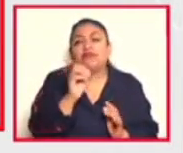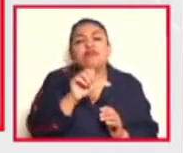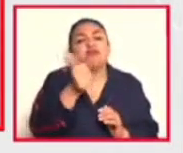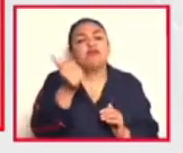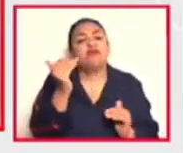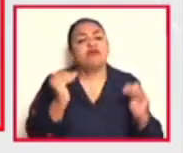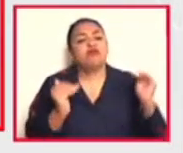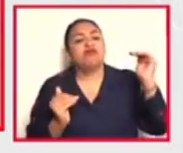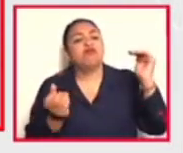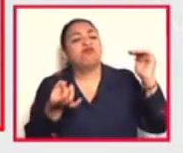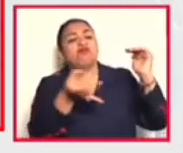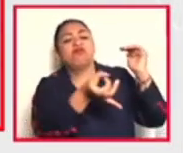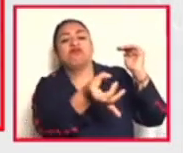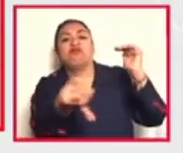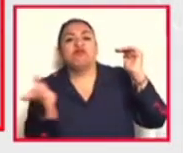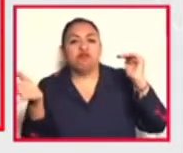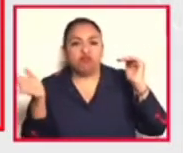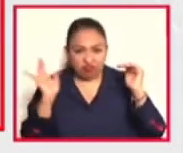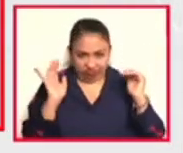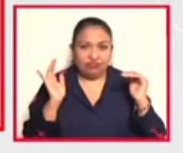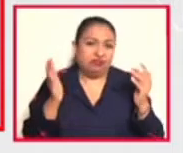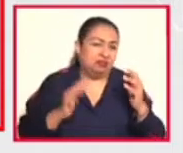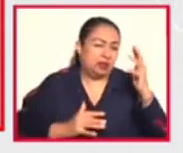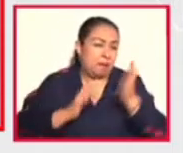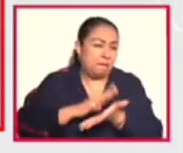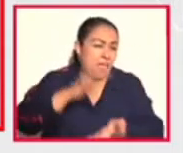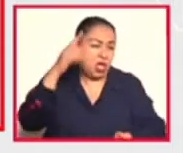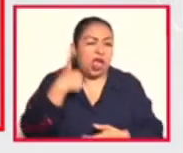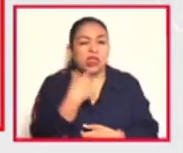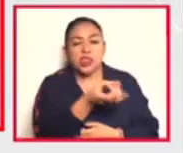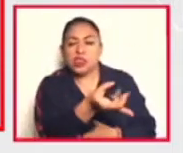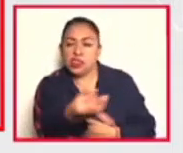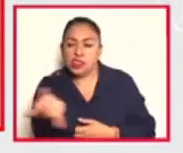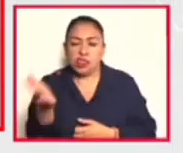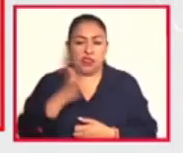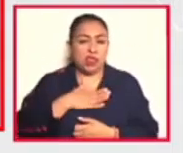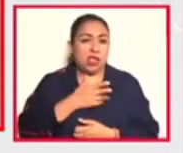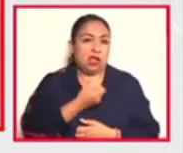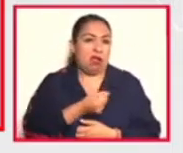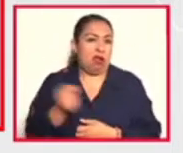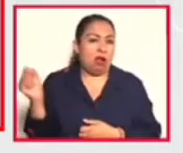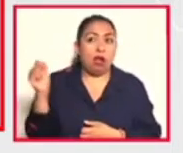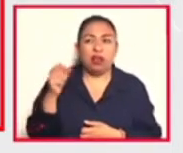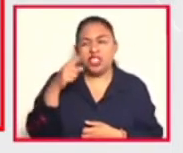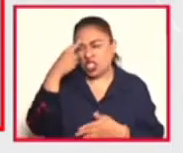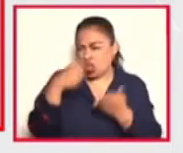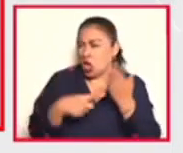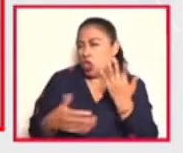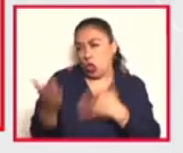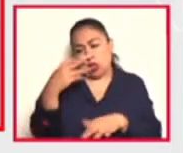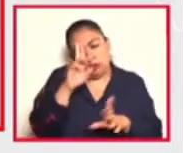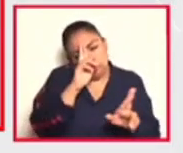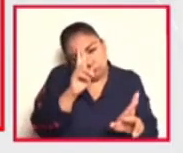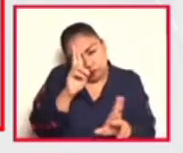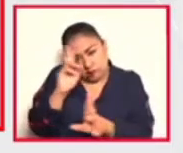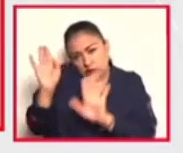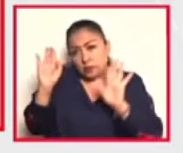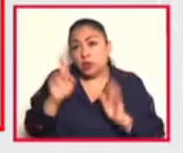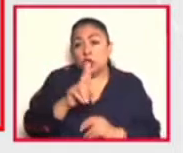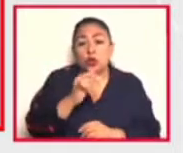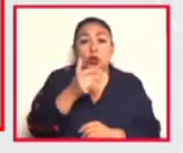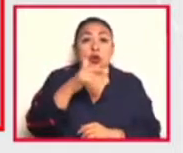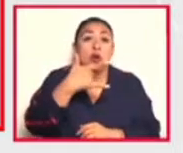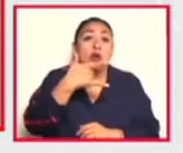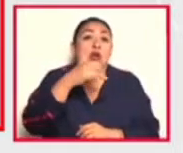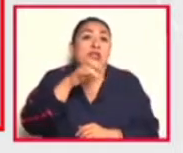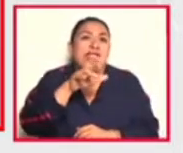lo menos la mayoría de ellos, ¿no? La mayoría de ellos. Yo creo que todos, la verdad, todos, digo, con todo, ¿no?, respeto a Roger Moore, que falleció en el... Quizás Roger Moore